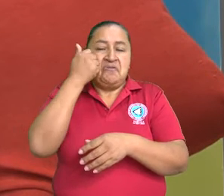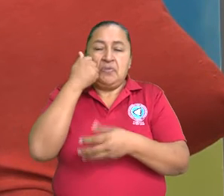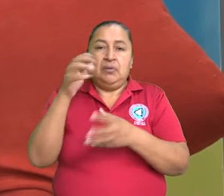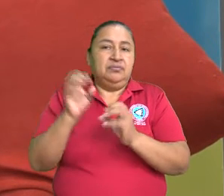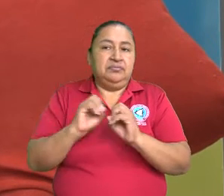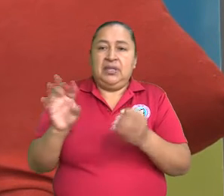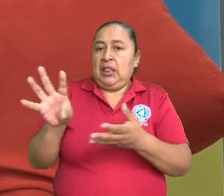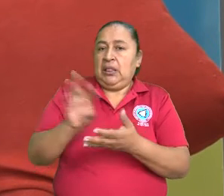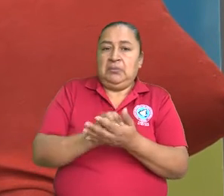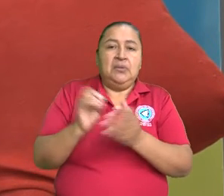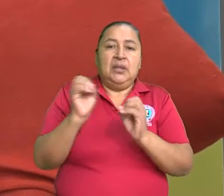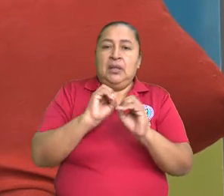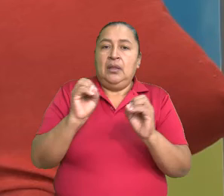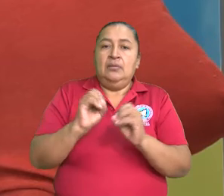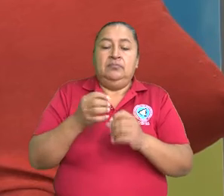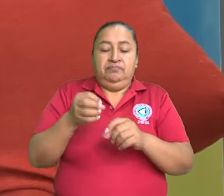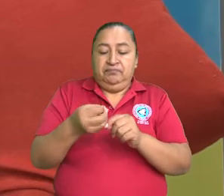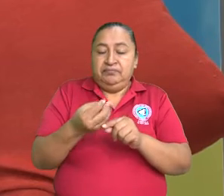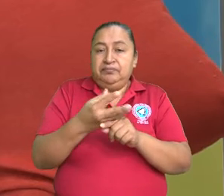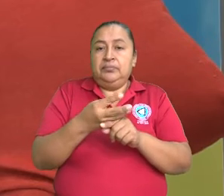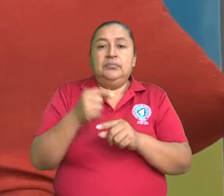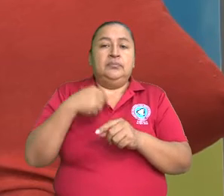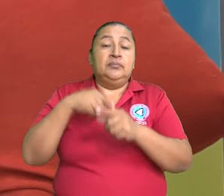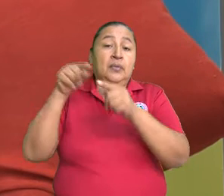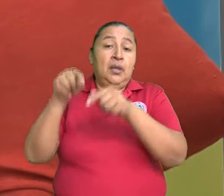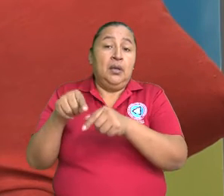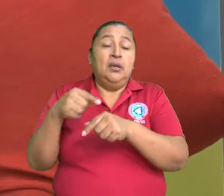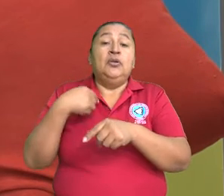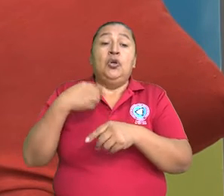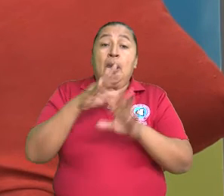La enfermedad como la verruga que estamos hablando.